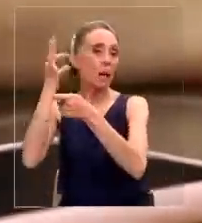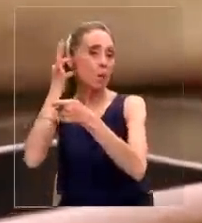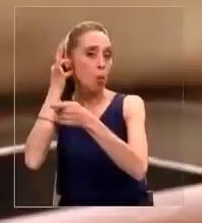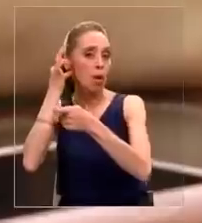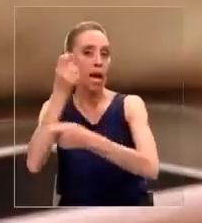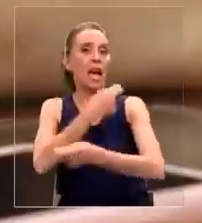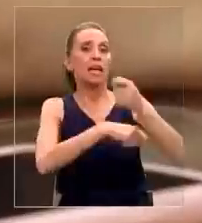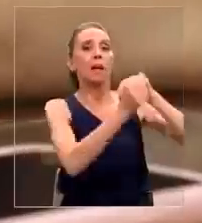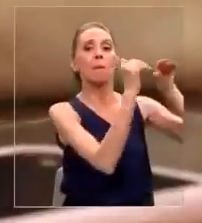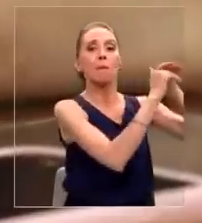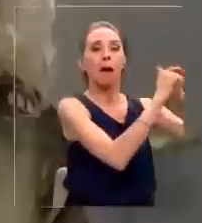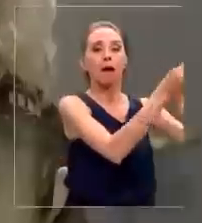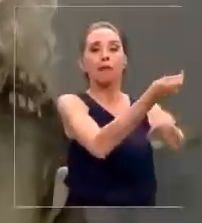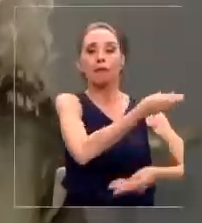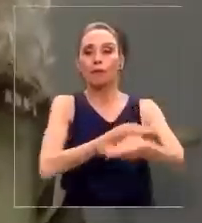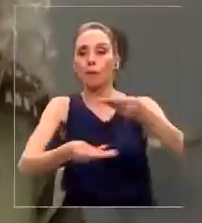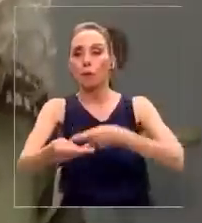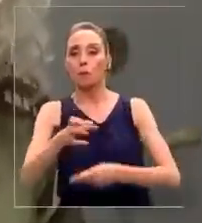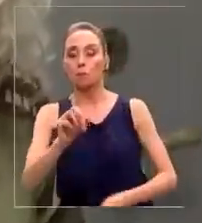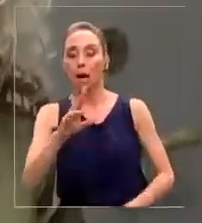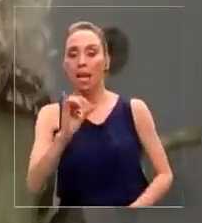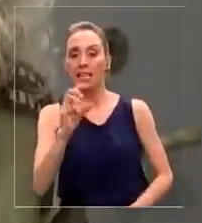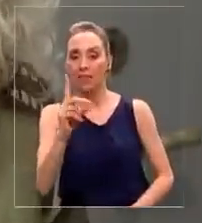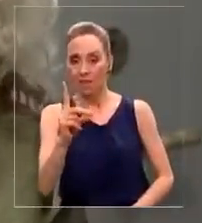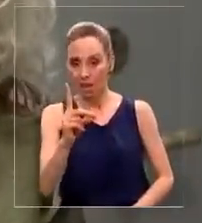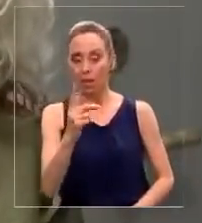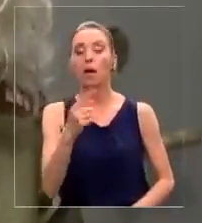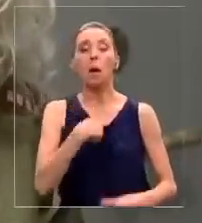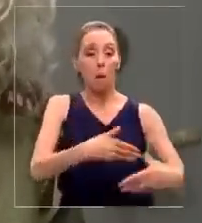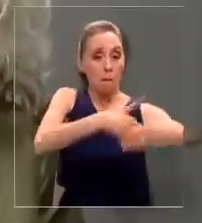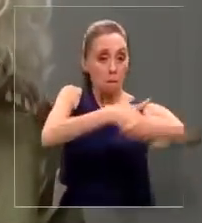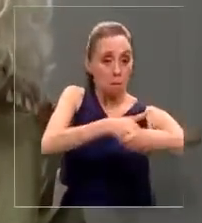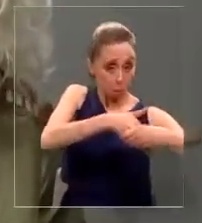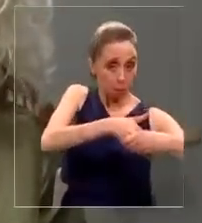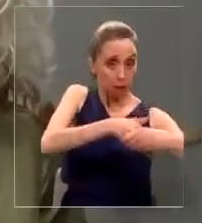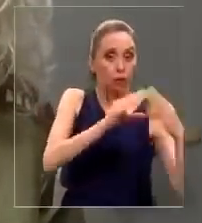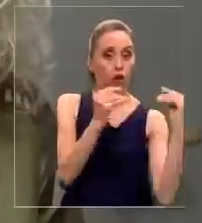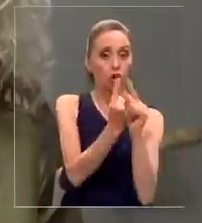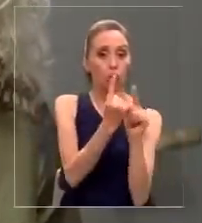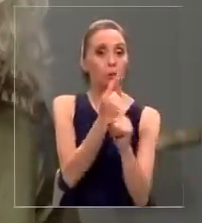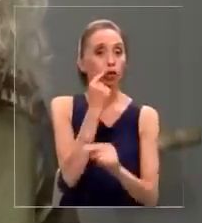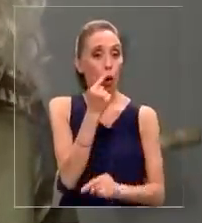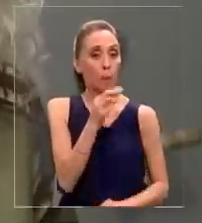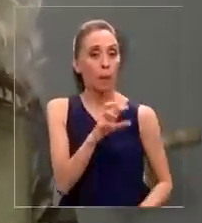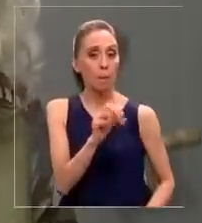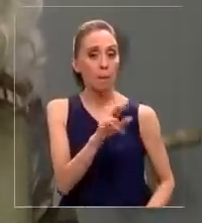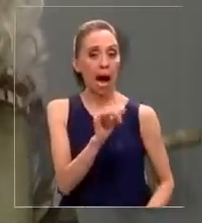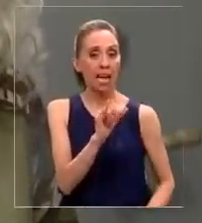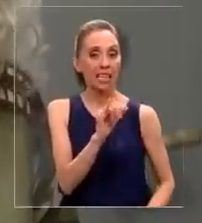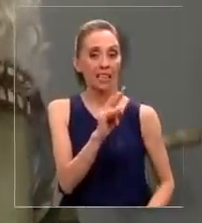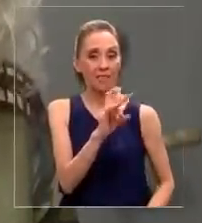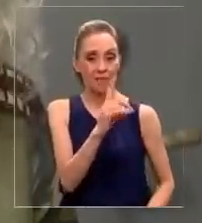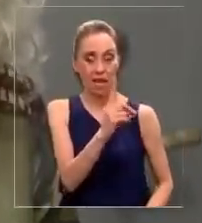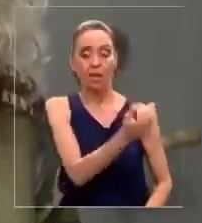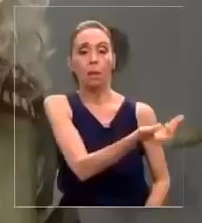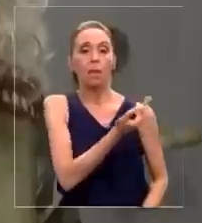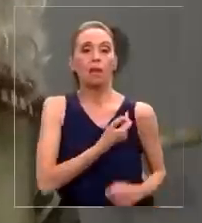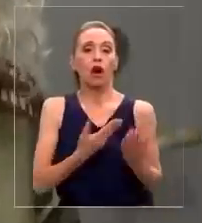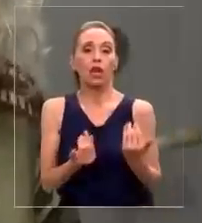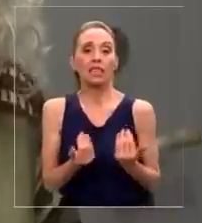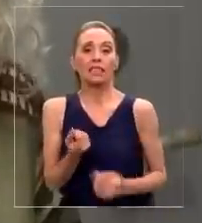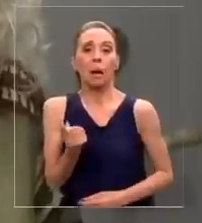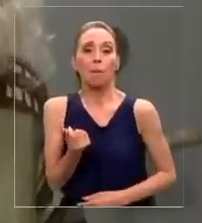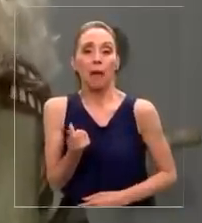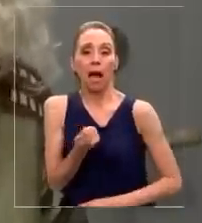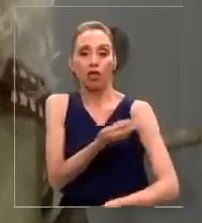también lo hacía con Paribet. Hasta que me lo presentaron y ahí yo conversé con él y después me dijo que él necesitaba